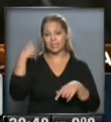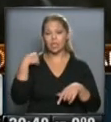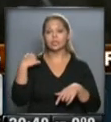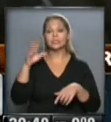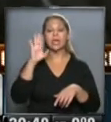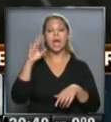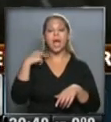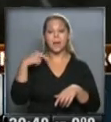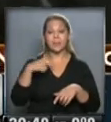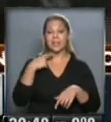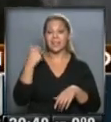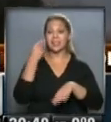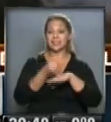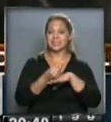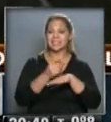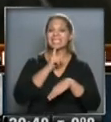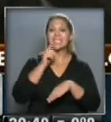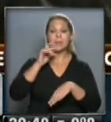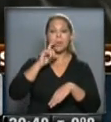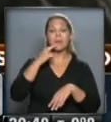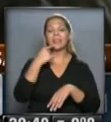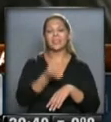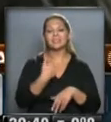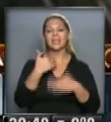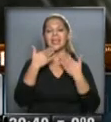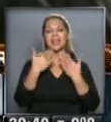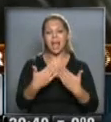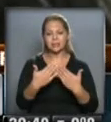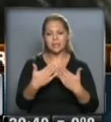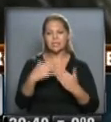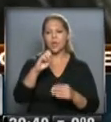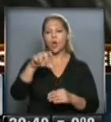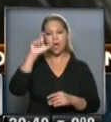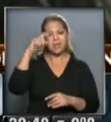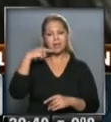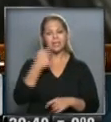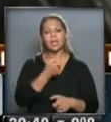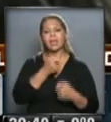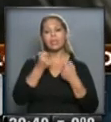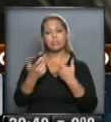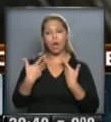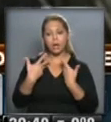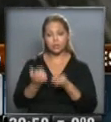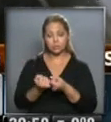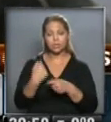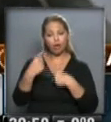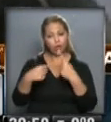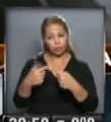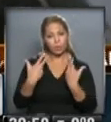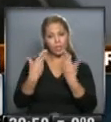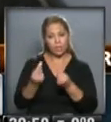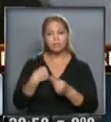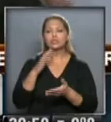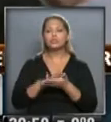canciller argentino Héctor Timmermans agradeció a la OEA la atención que ha prestado y continúa prestando a